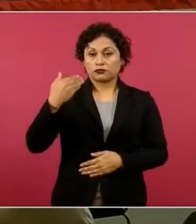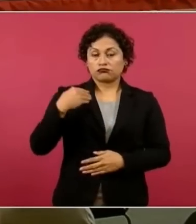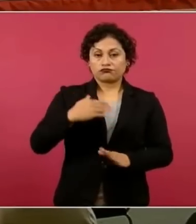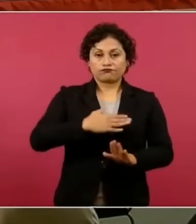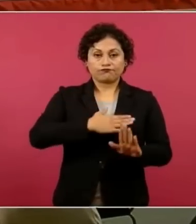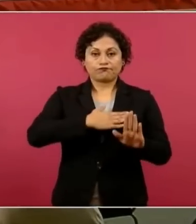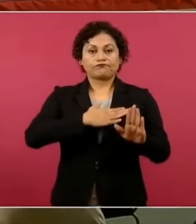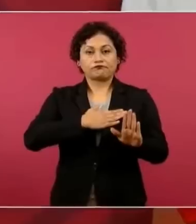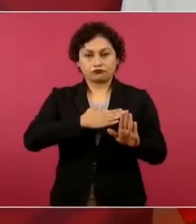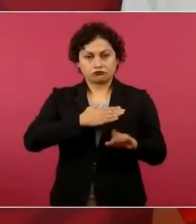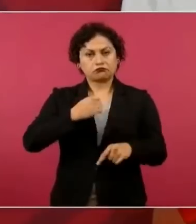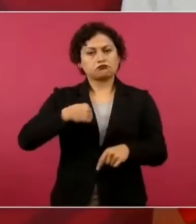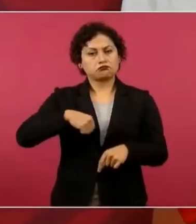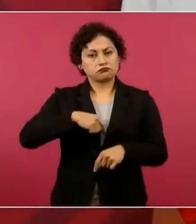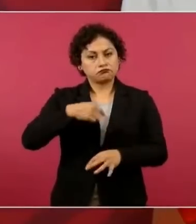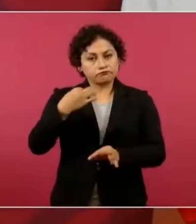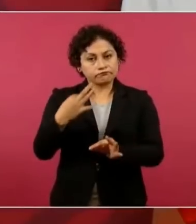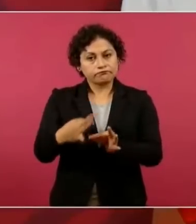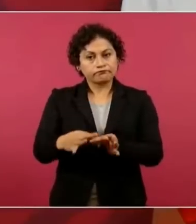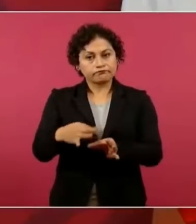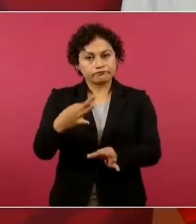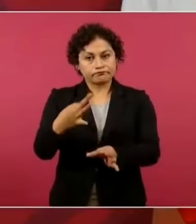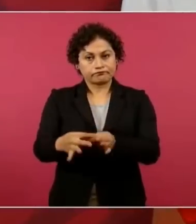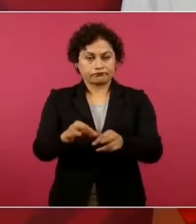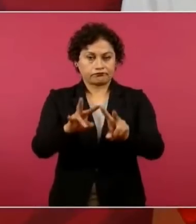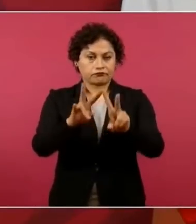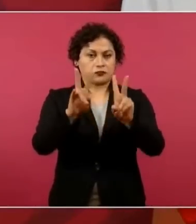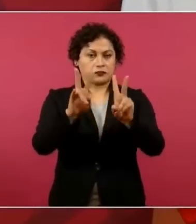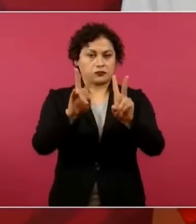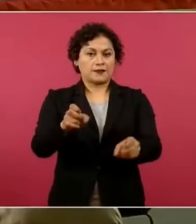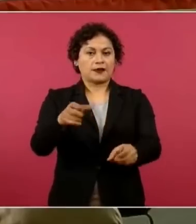el precio de los combustibles.